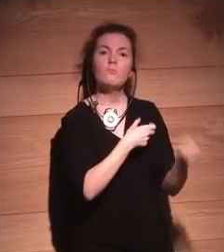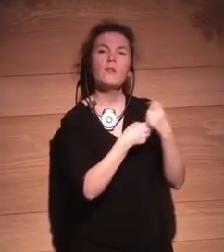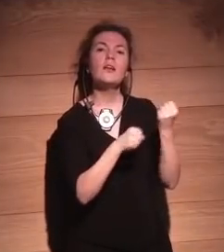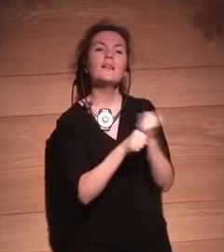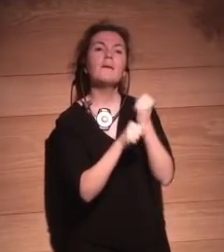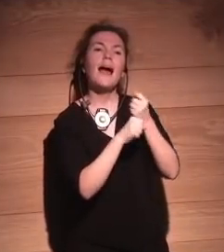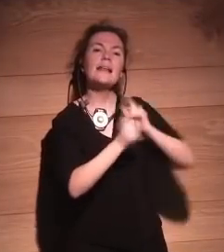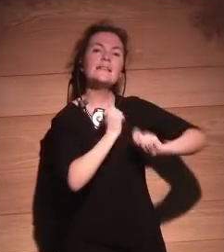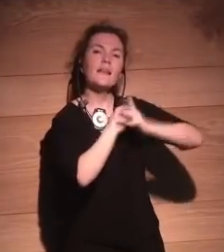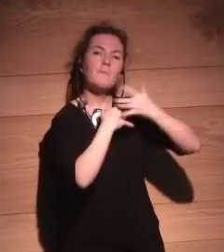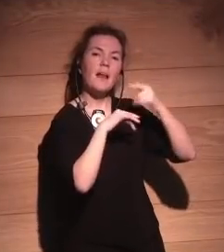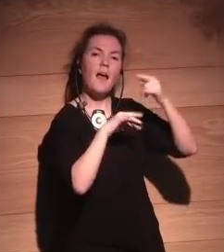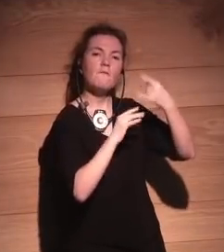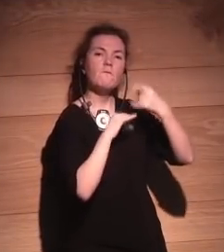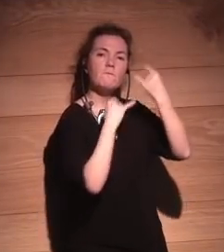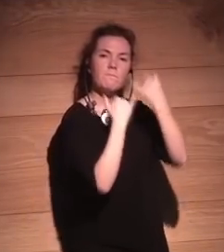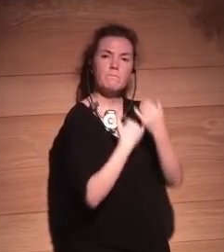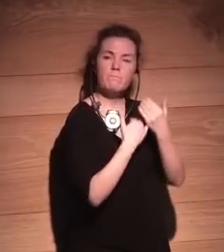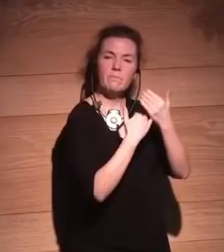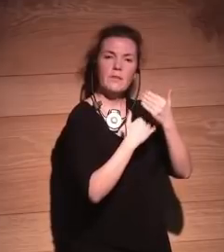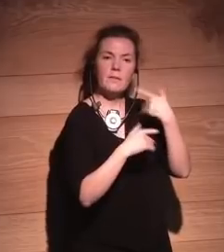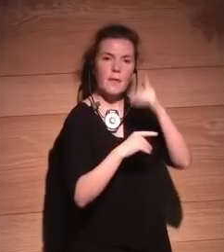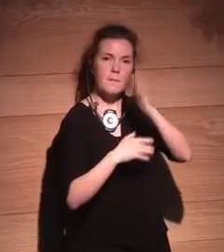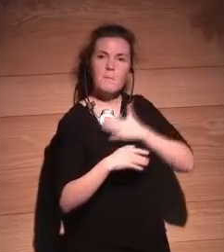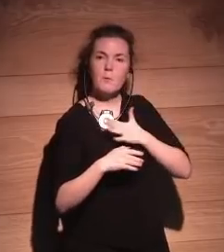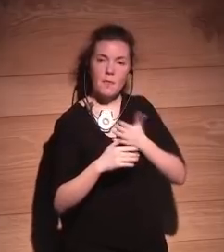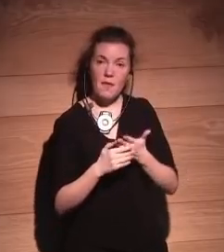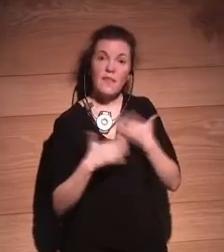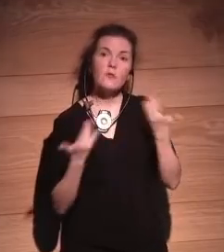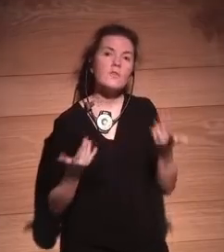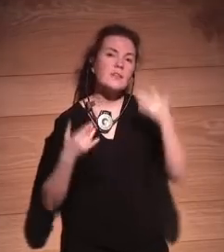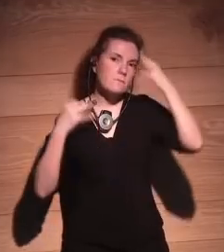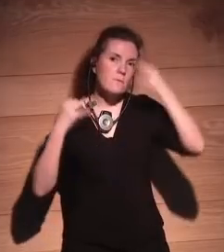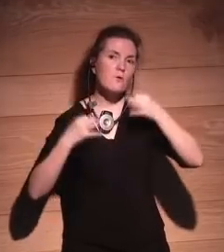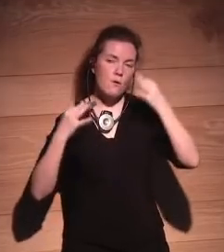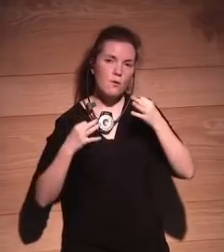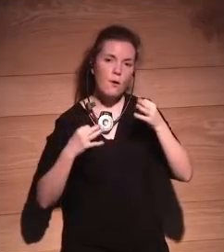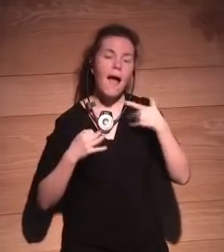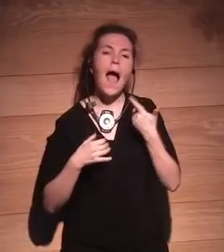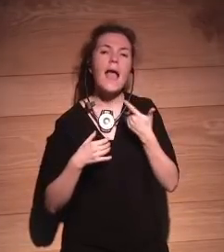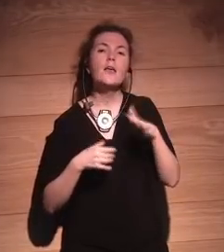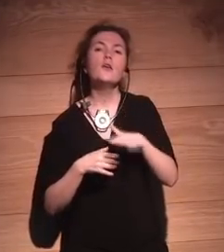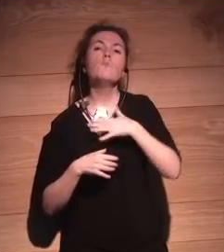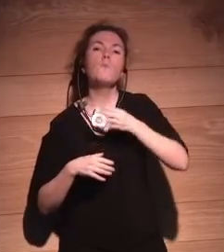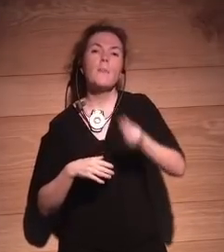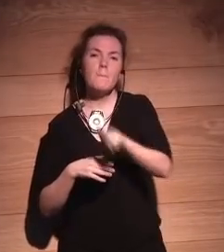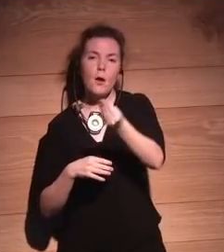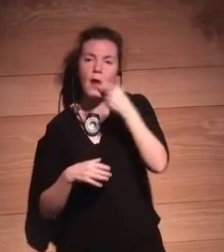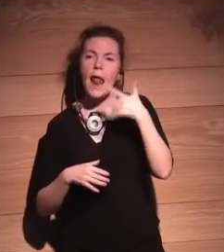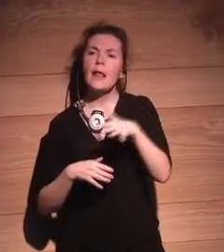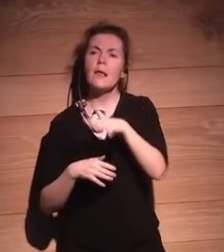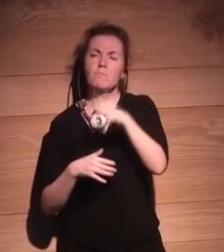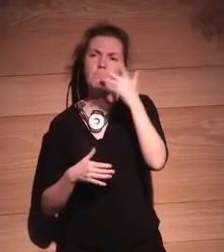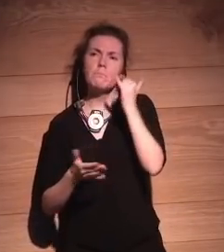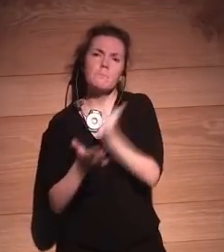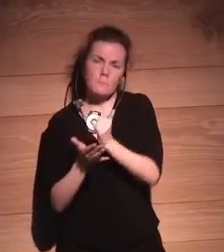de fidelización directamente sobre tu propiedad. Entonces, evidentemente que hay campo de mejora, que hay campo de